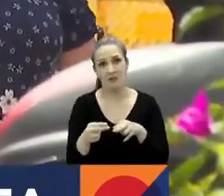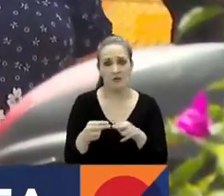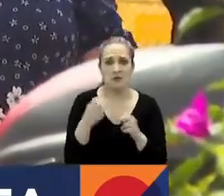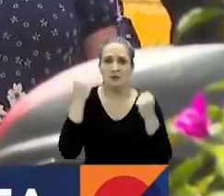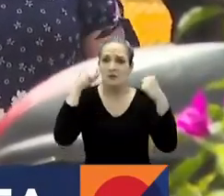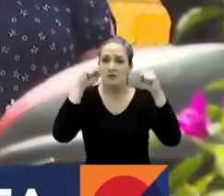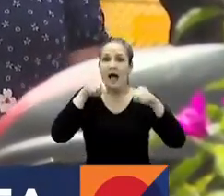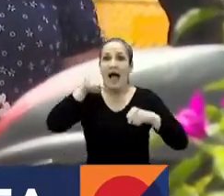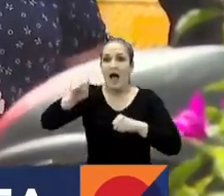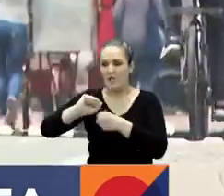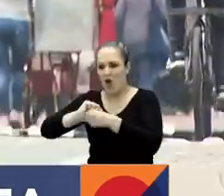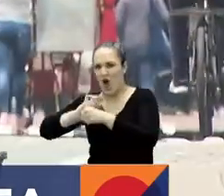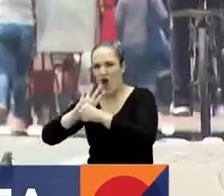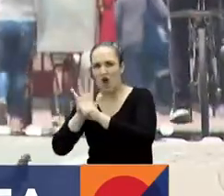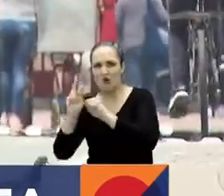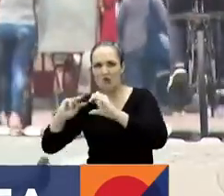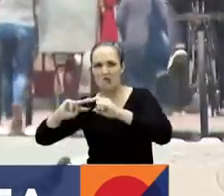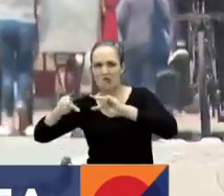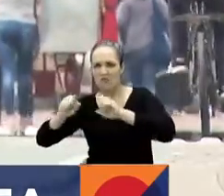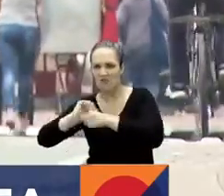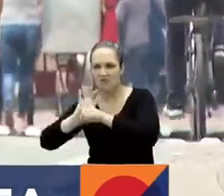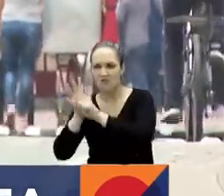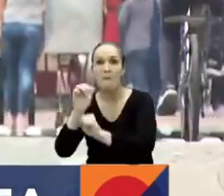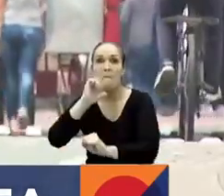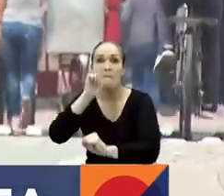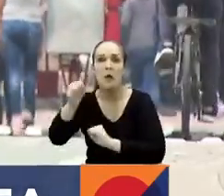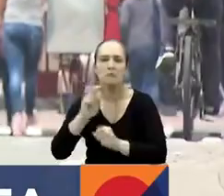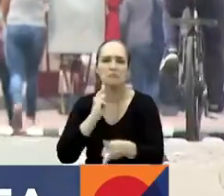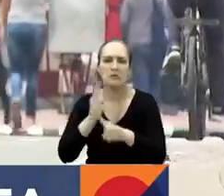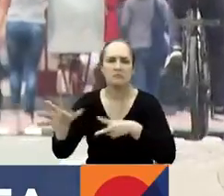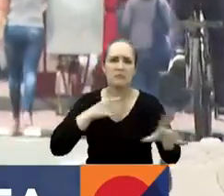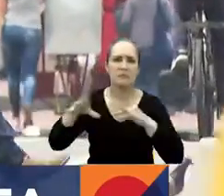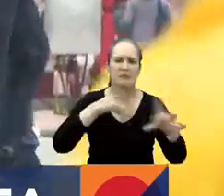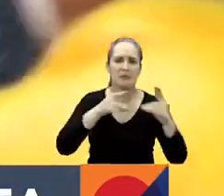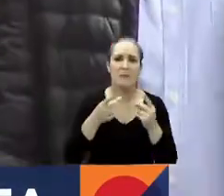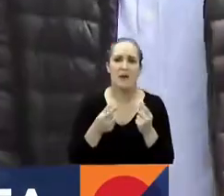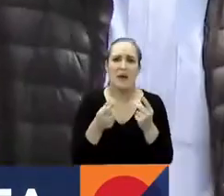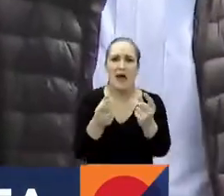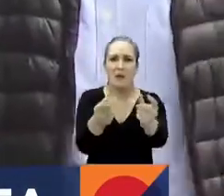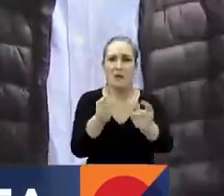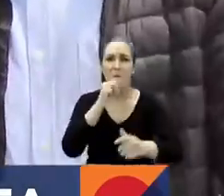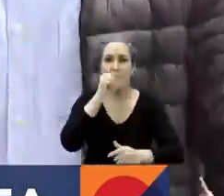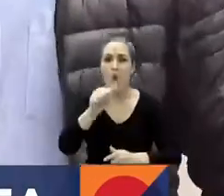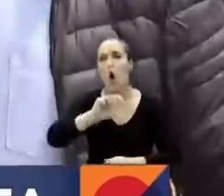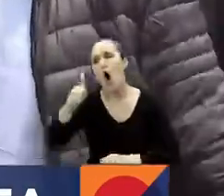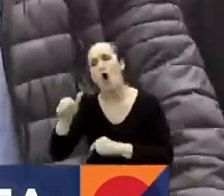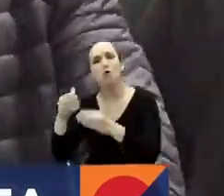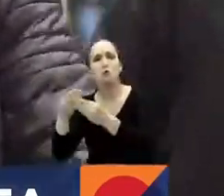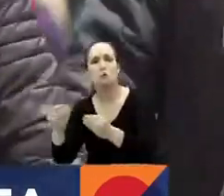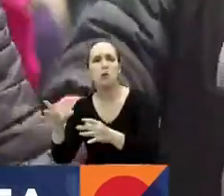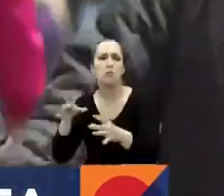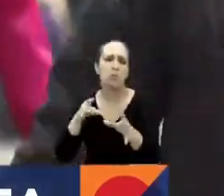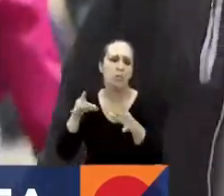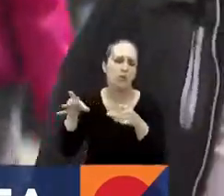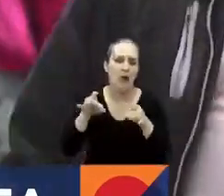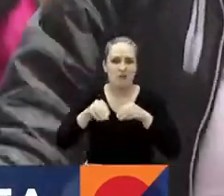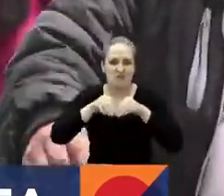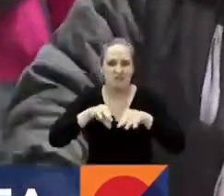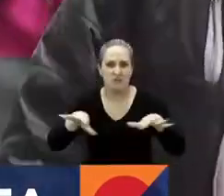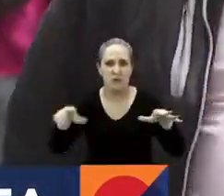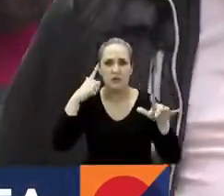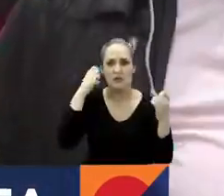tiene una capacidad de 60% más de contagio en comparación con otras variantes. Una situación que preocupa, pues según